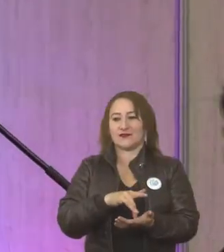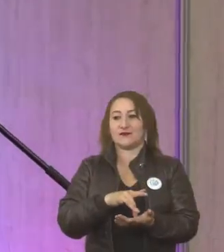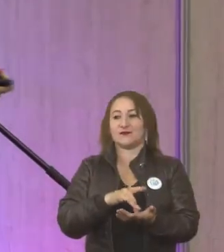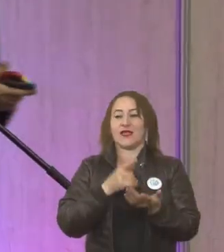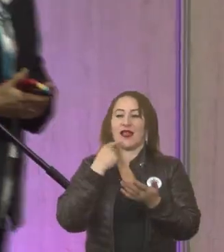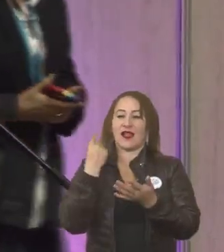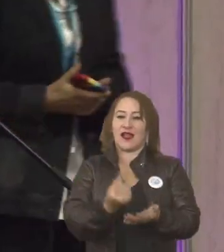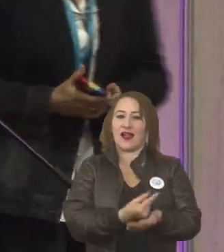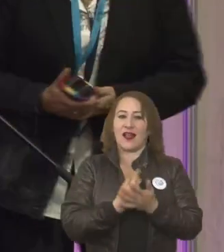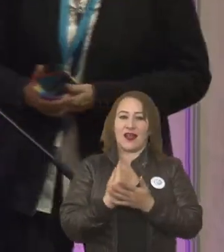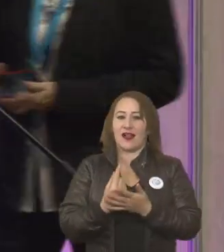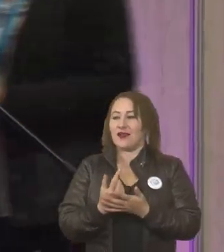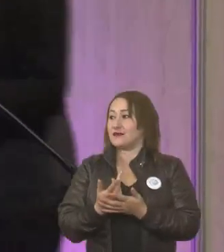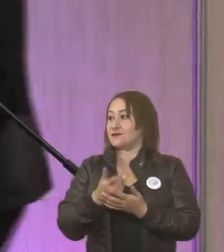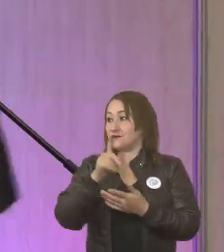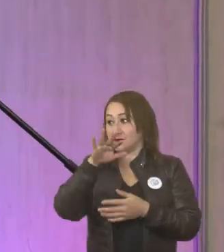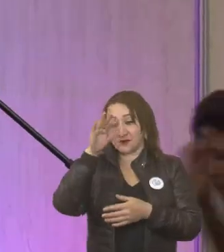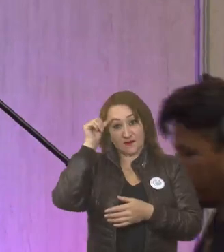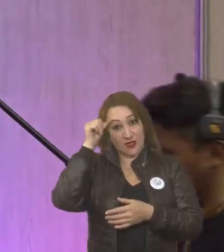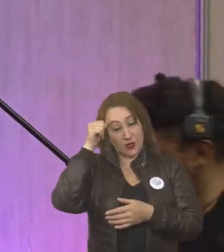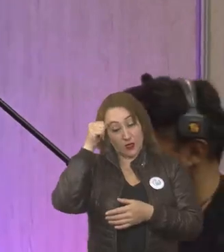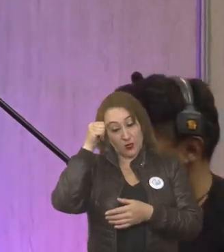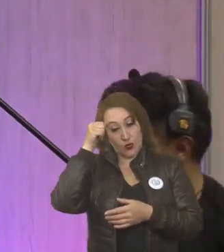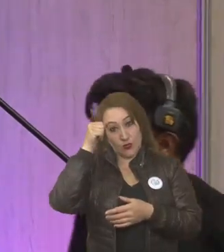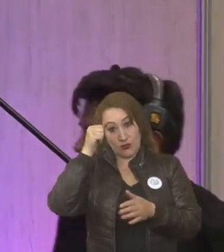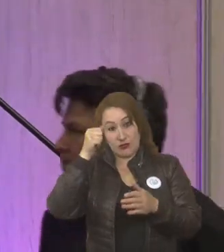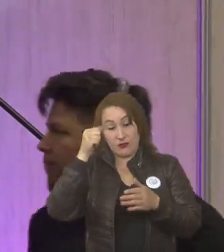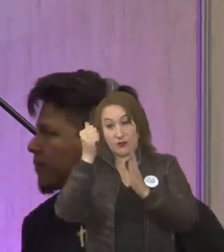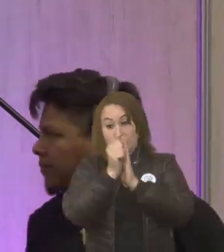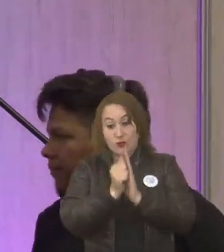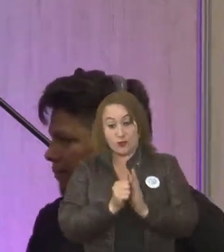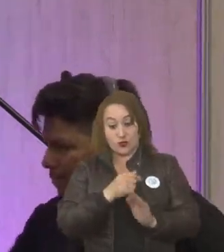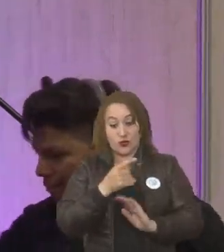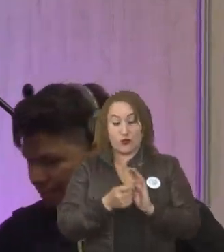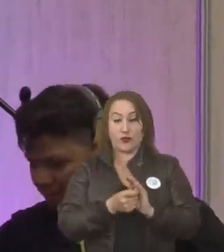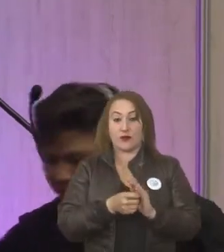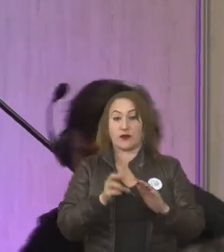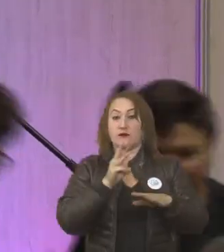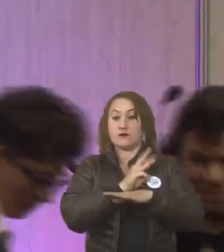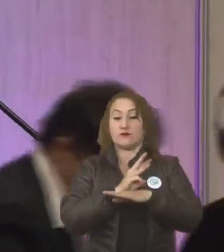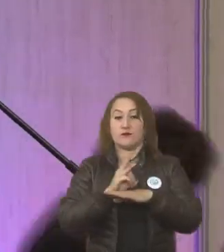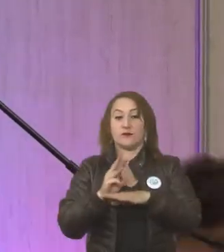este conversatorio. Recuerden consultar toda la programación